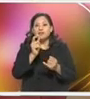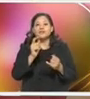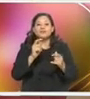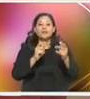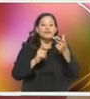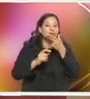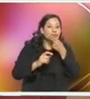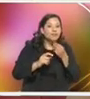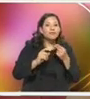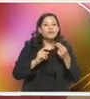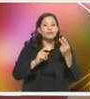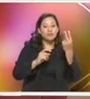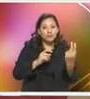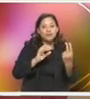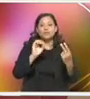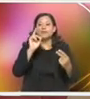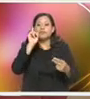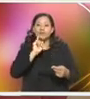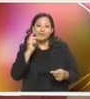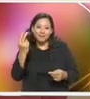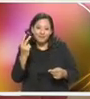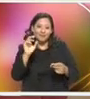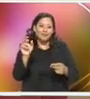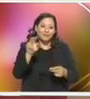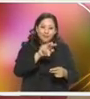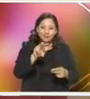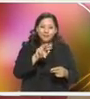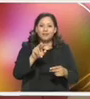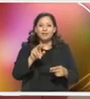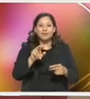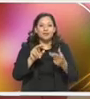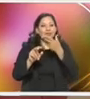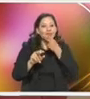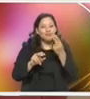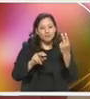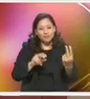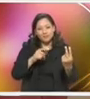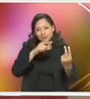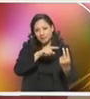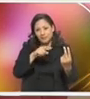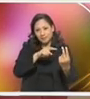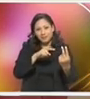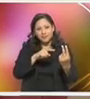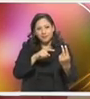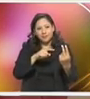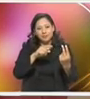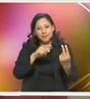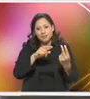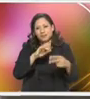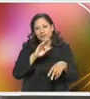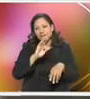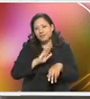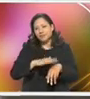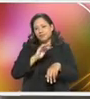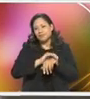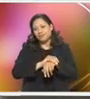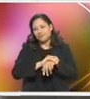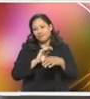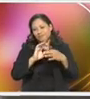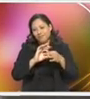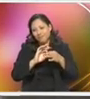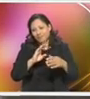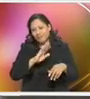sexo, si son hombres, si son mujeres. Obviamente cuando son del mismo género, ¿no? La relación entre ellos es mucho